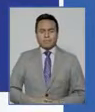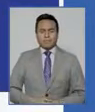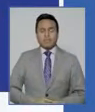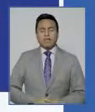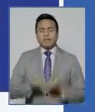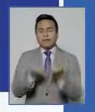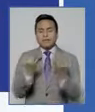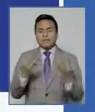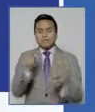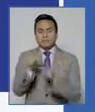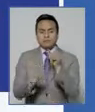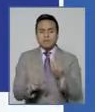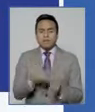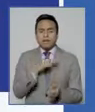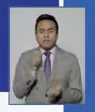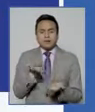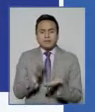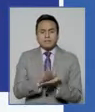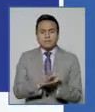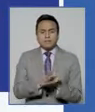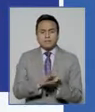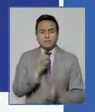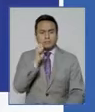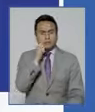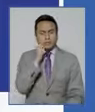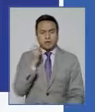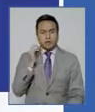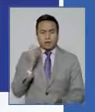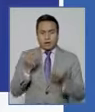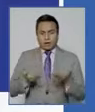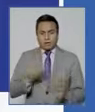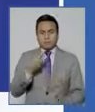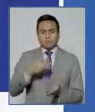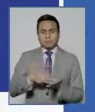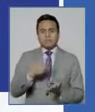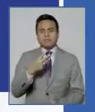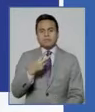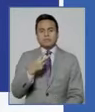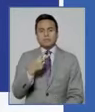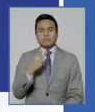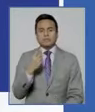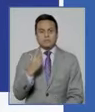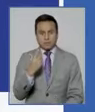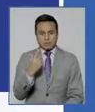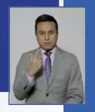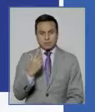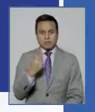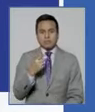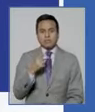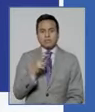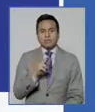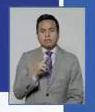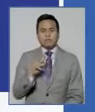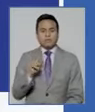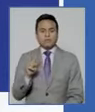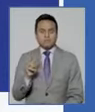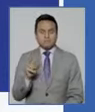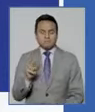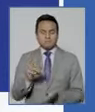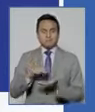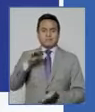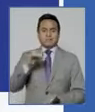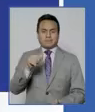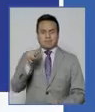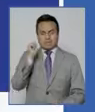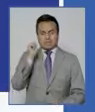a la cantidad de personas que han fallecido, son al día de hoy 3.327, 222 más que